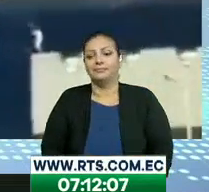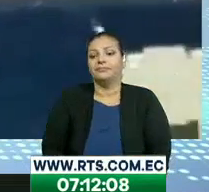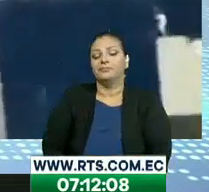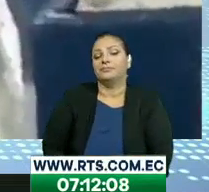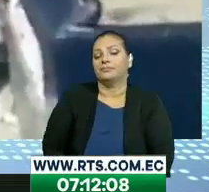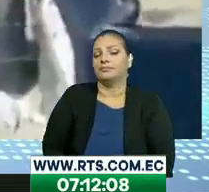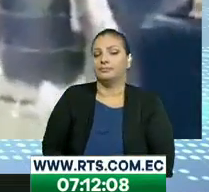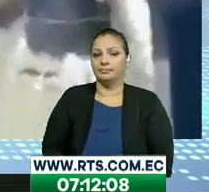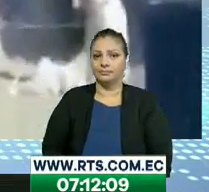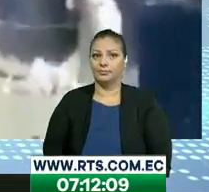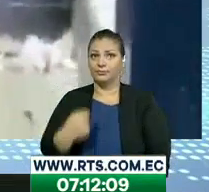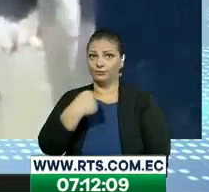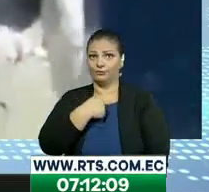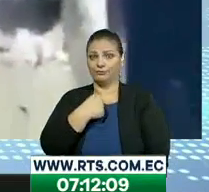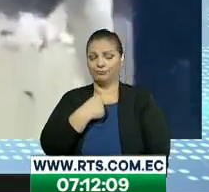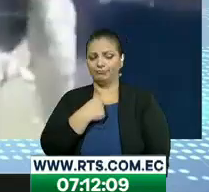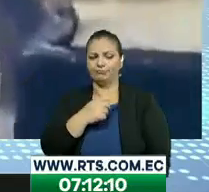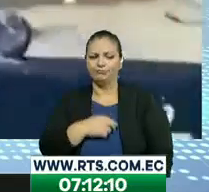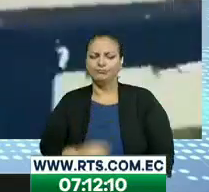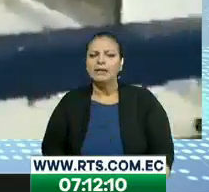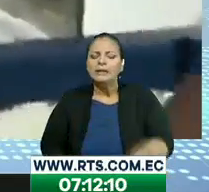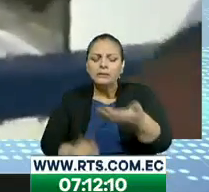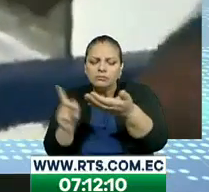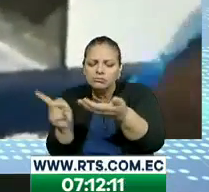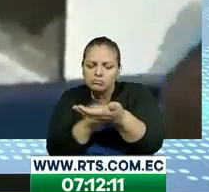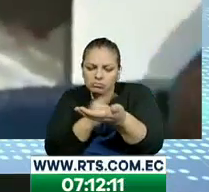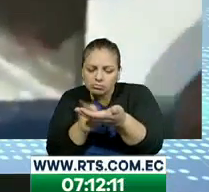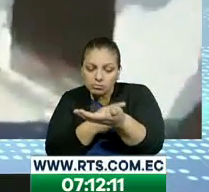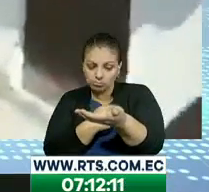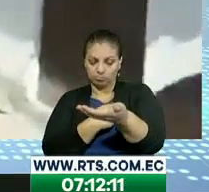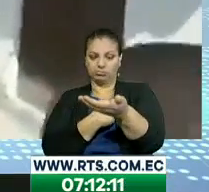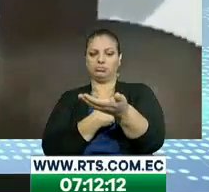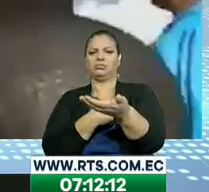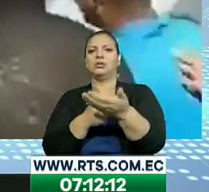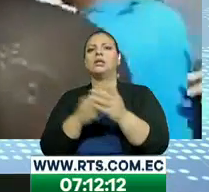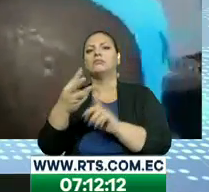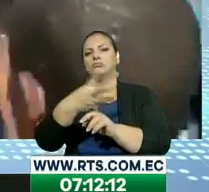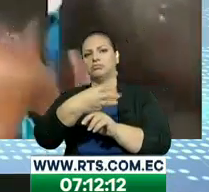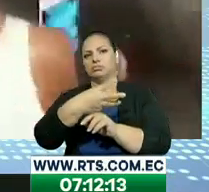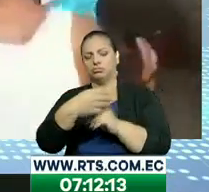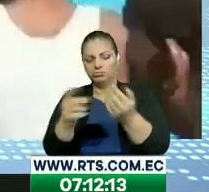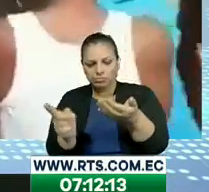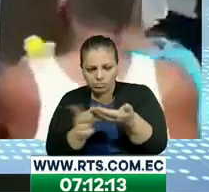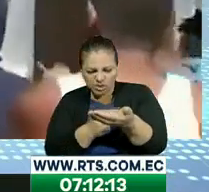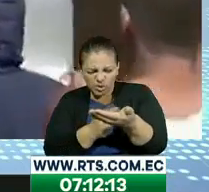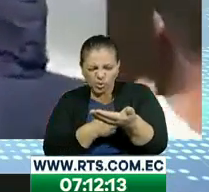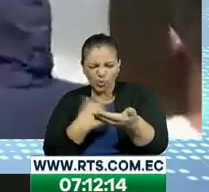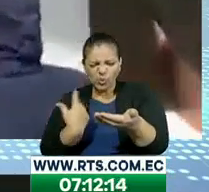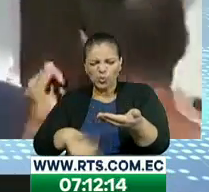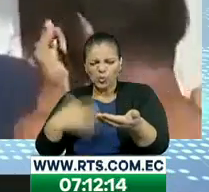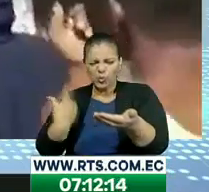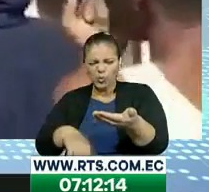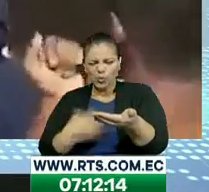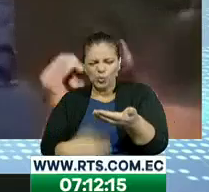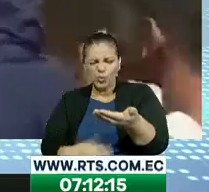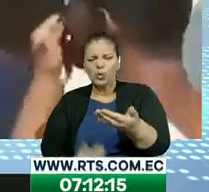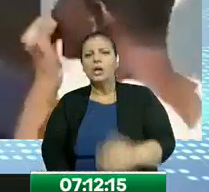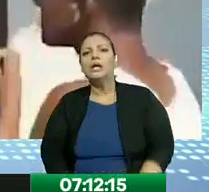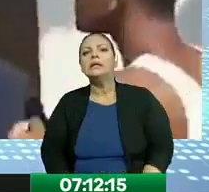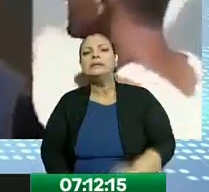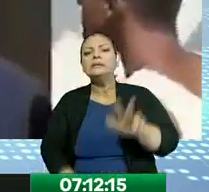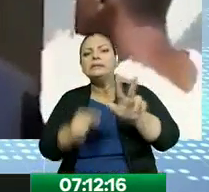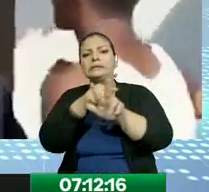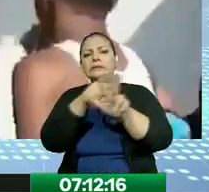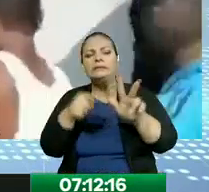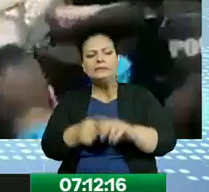redes sociales estas imágenes grotescas, dantescas, terribles, ¿verdad?, donde se podían ver esos